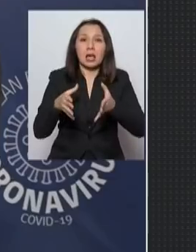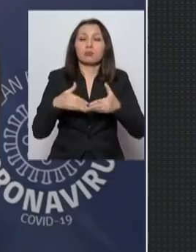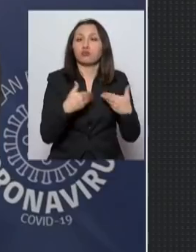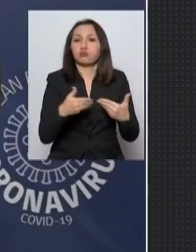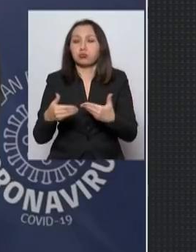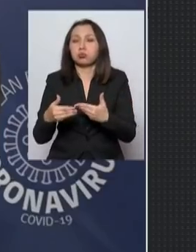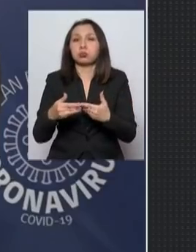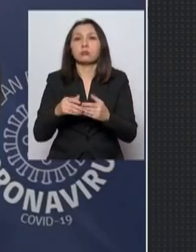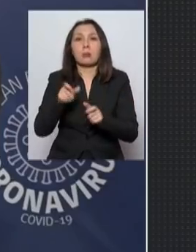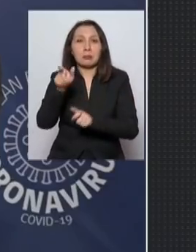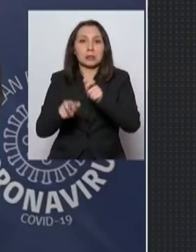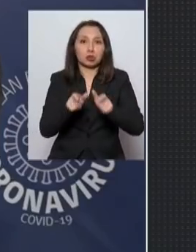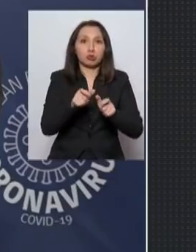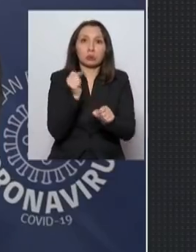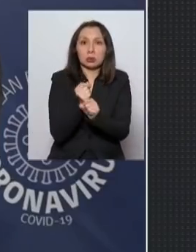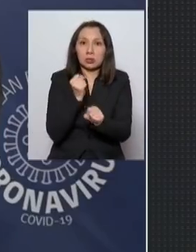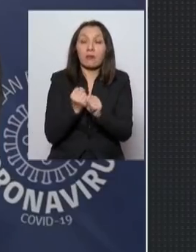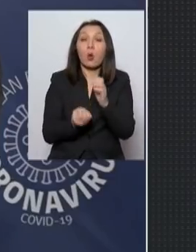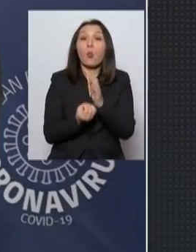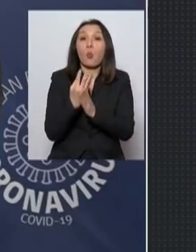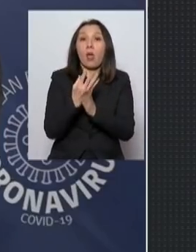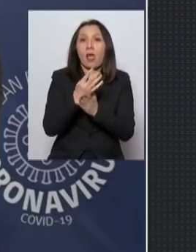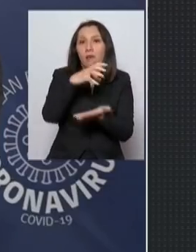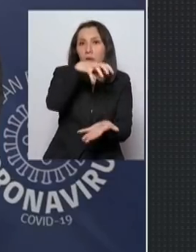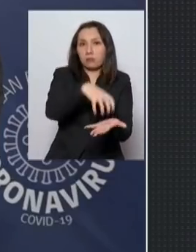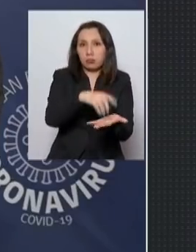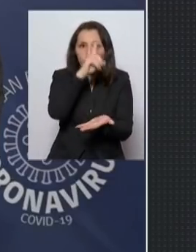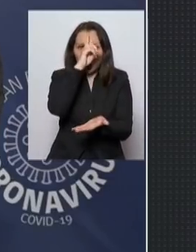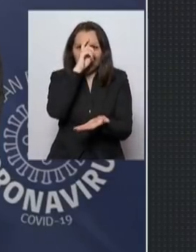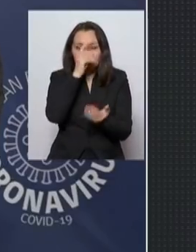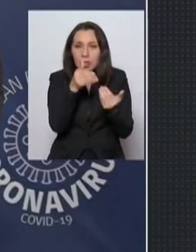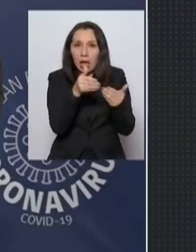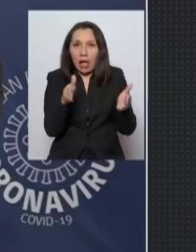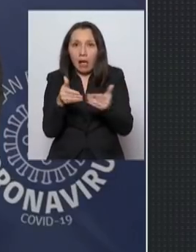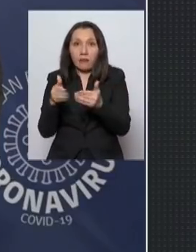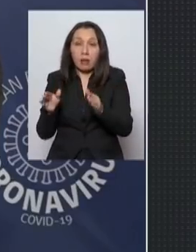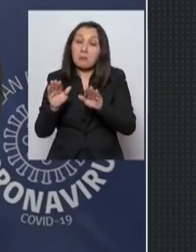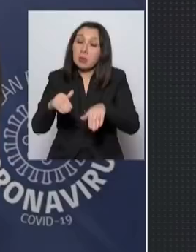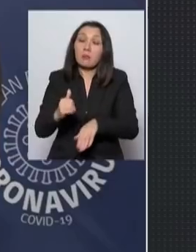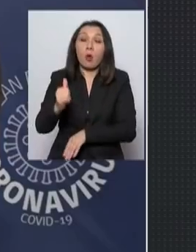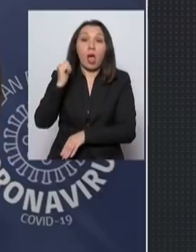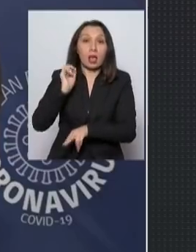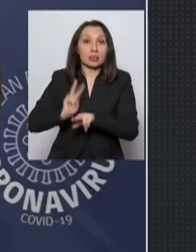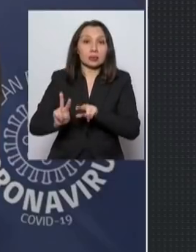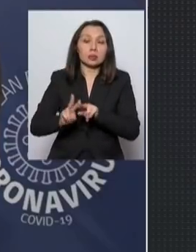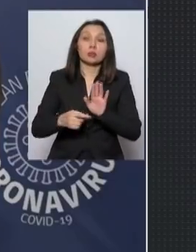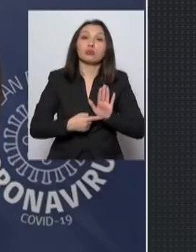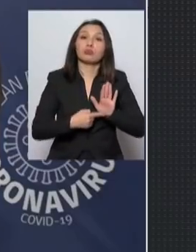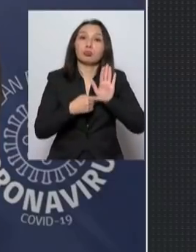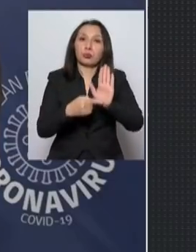de recursos humanos a las nuevas instalaciones que se están abriendo, como hicimos ayer y se mostró, ¿no es cierto?,